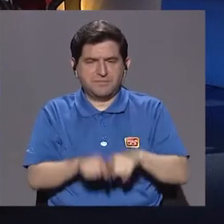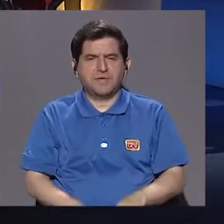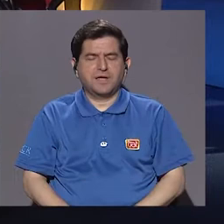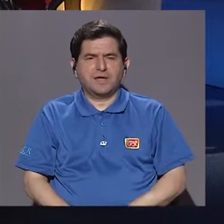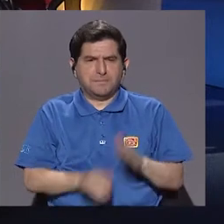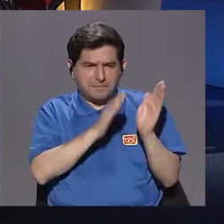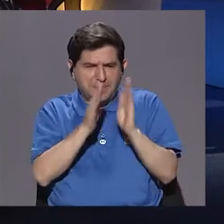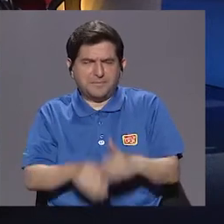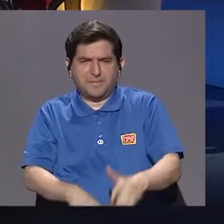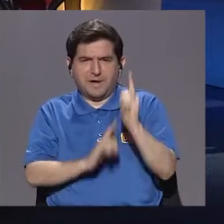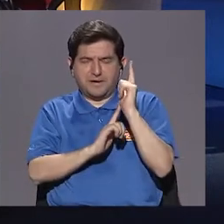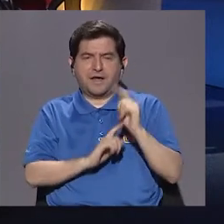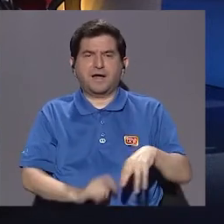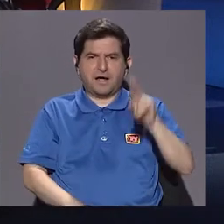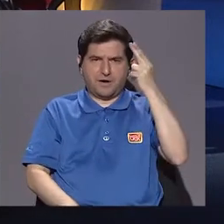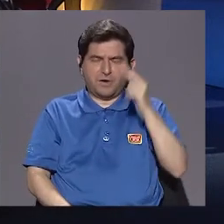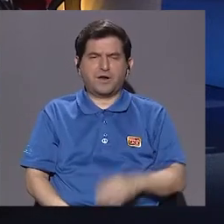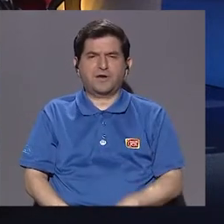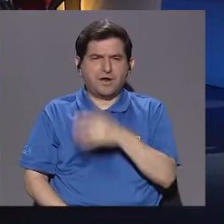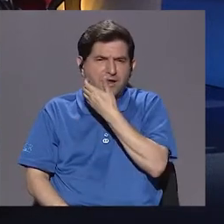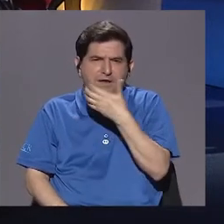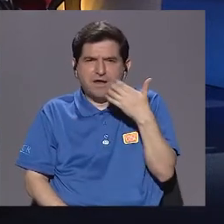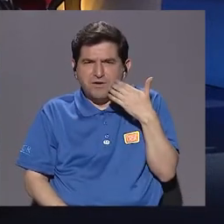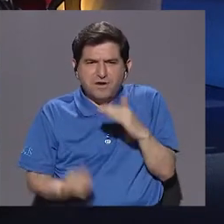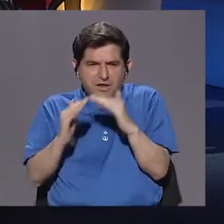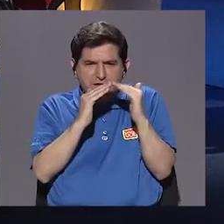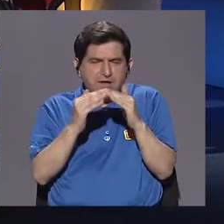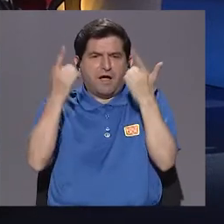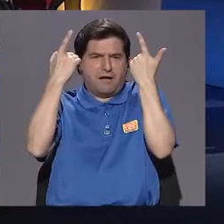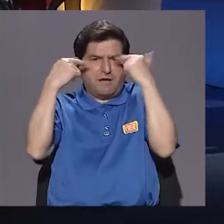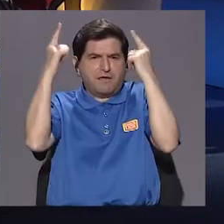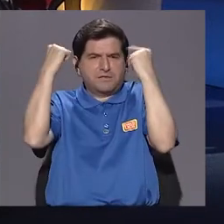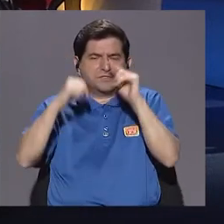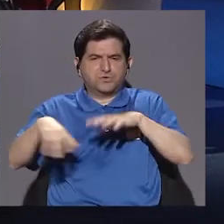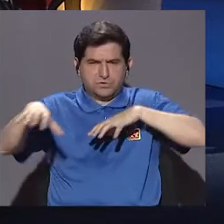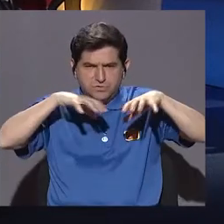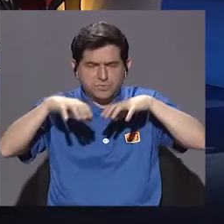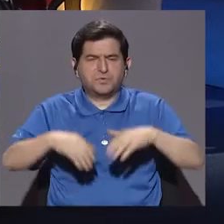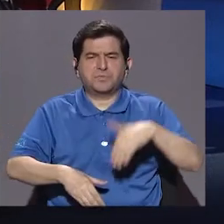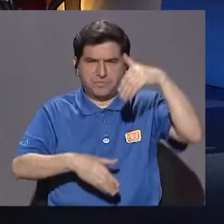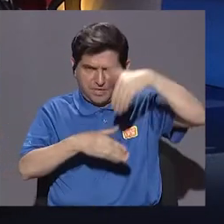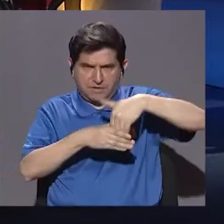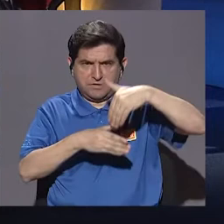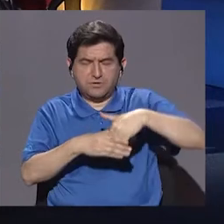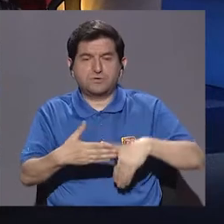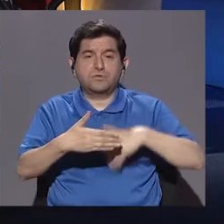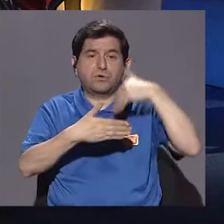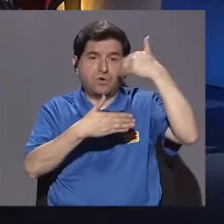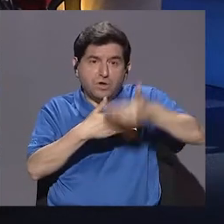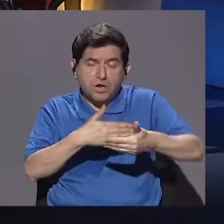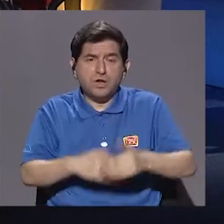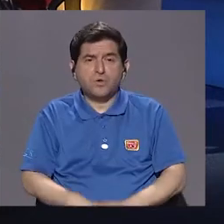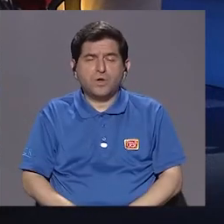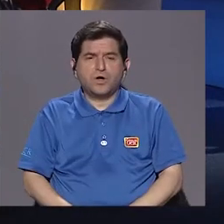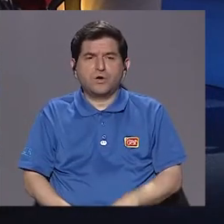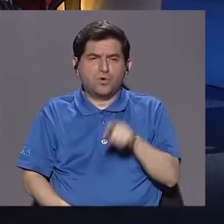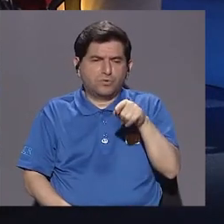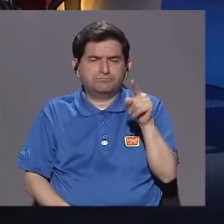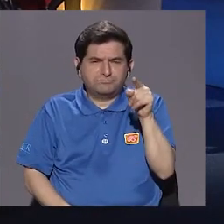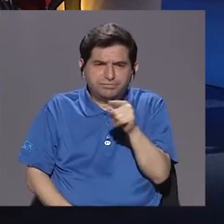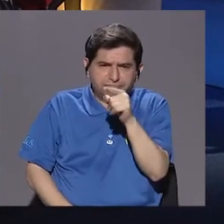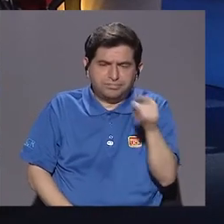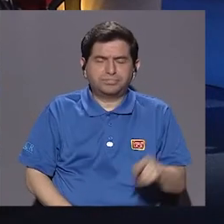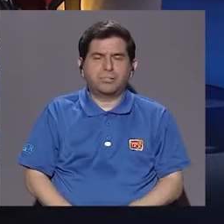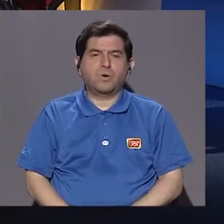en el caso de uruguay una guerrilla urbana muy muy exitosa en sus movimientos urbanos al principio después la fueron bailando y liquidando